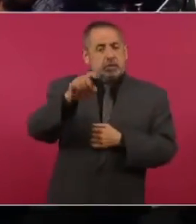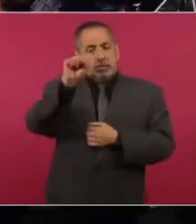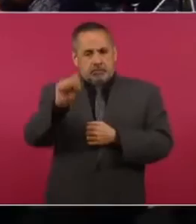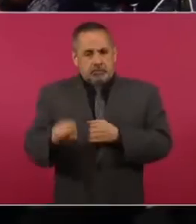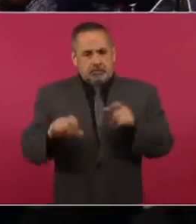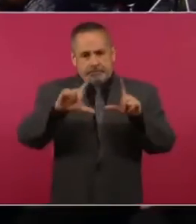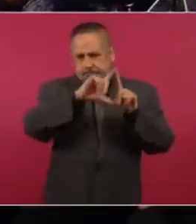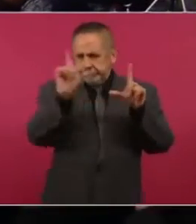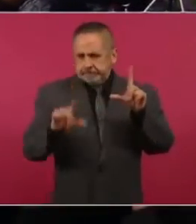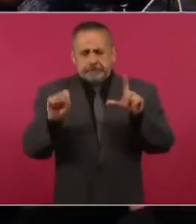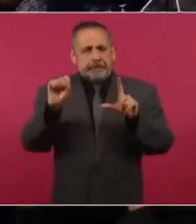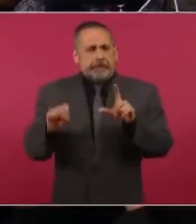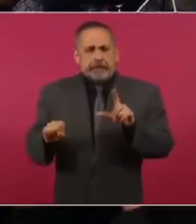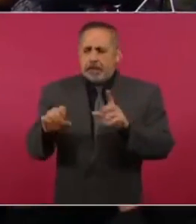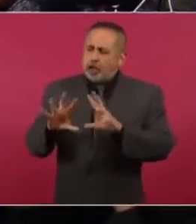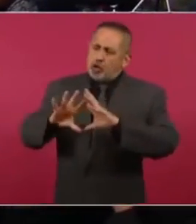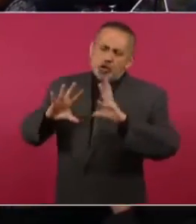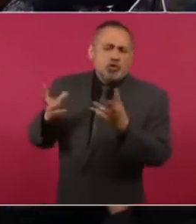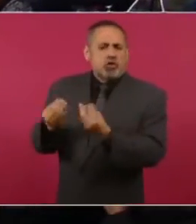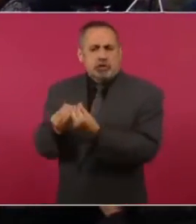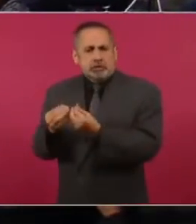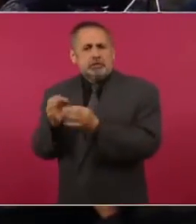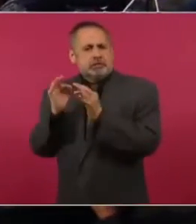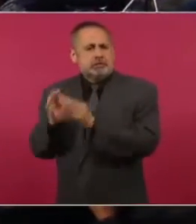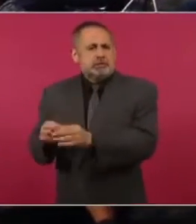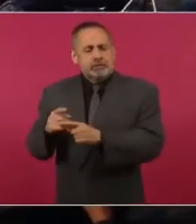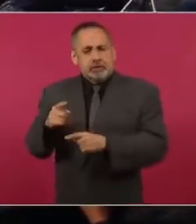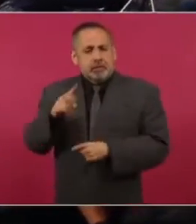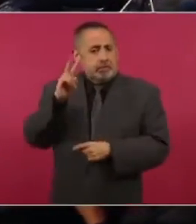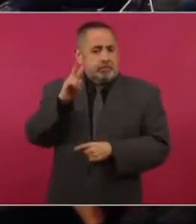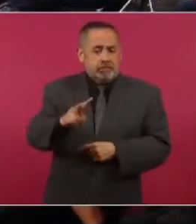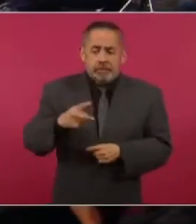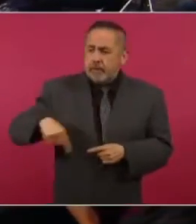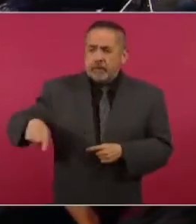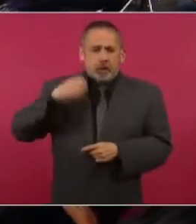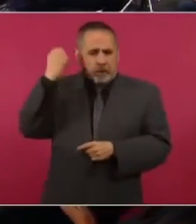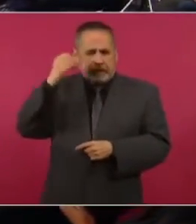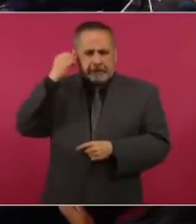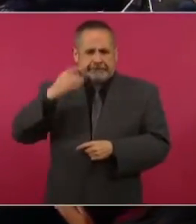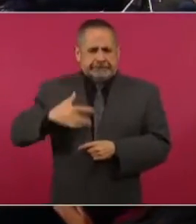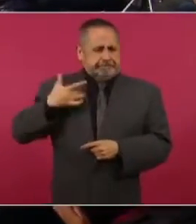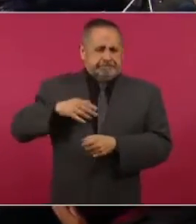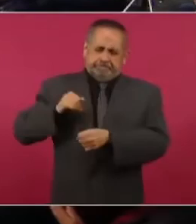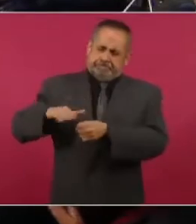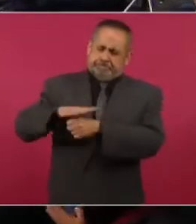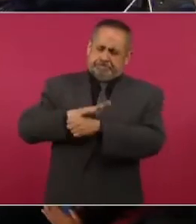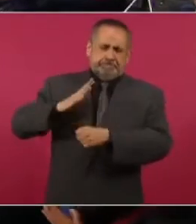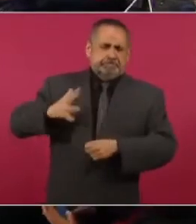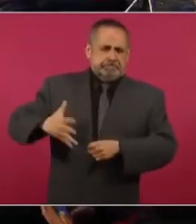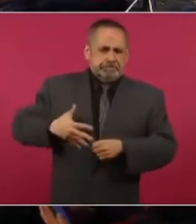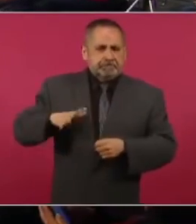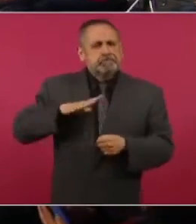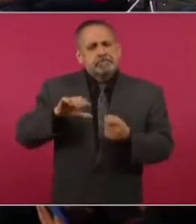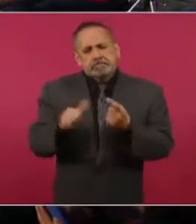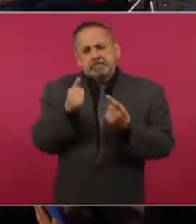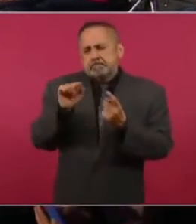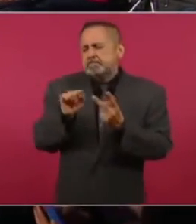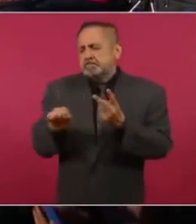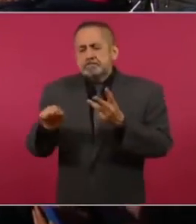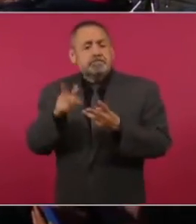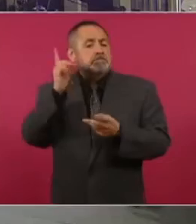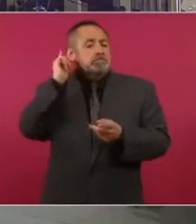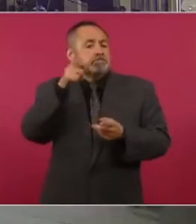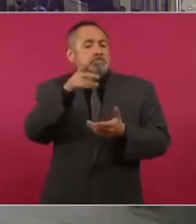pues sea un desarrollo integral. Estamos muy orgullosos los oaxaqueños del Istmo de Tehuantepec, pero también hay otras regiones. Ojalá en esta visita